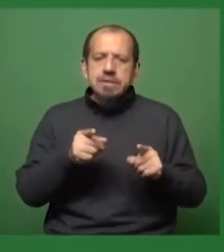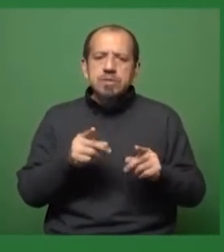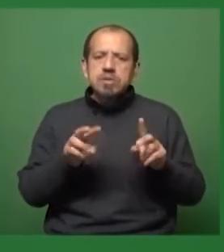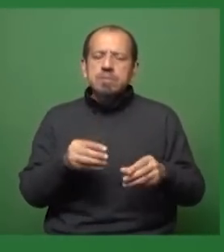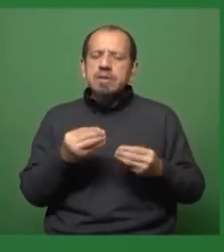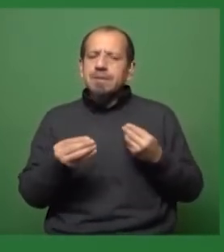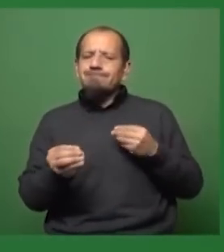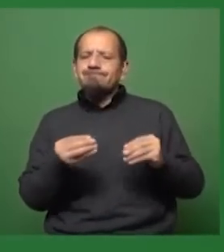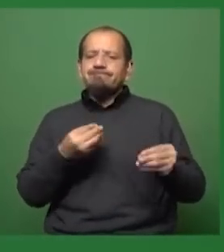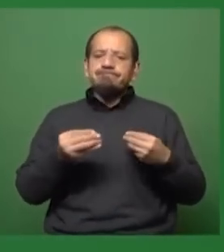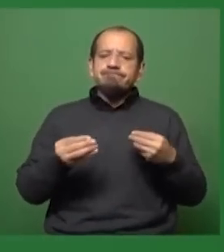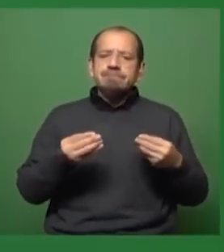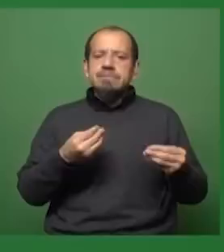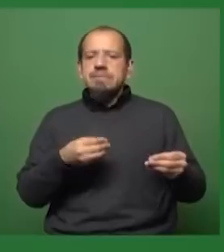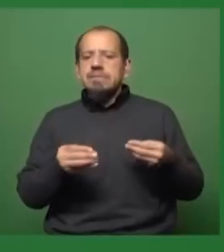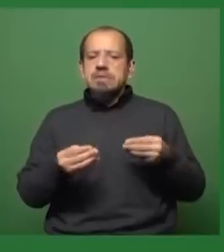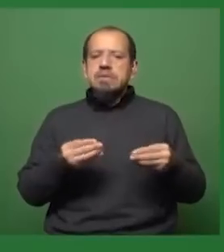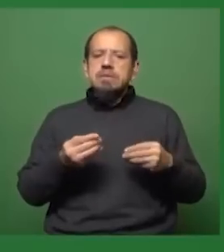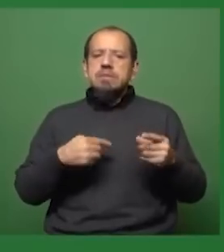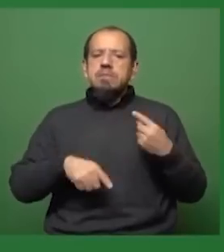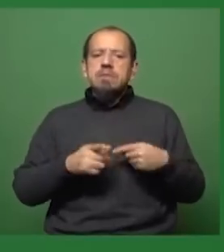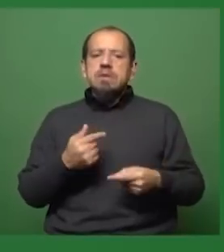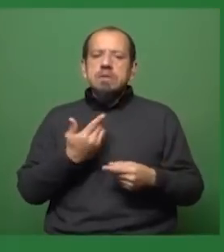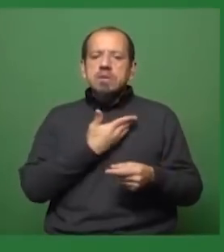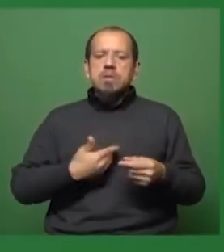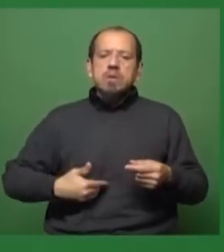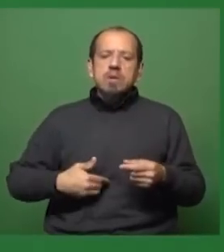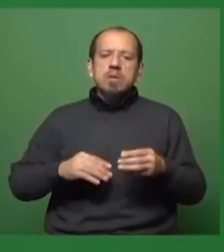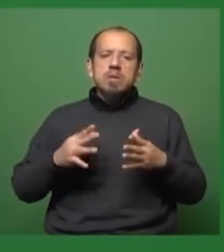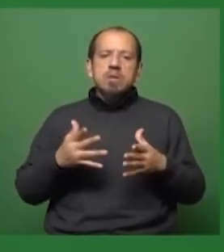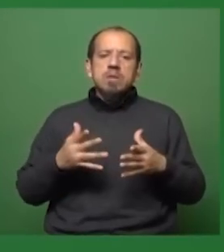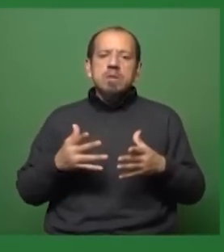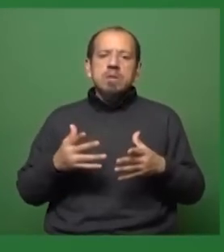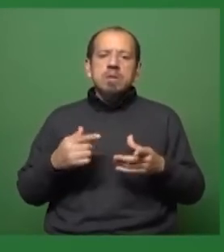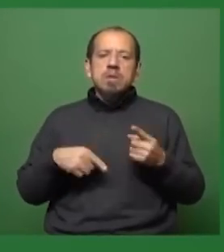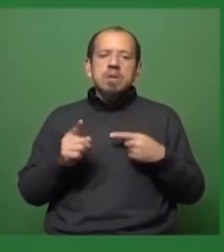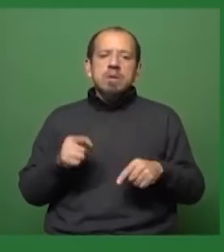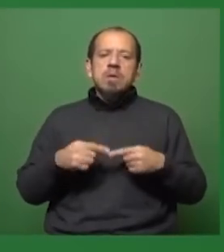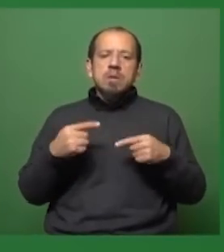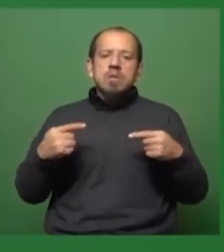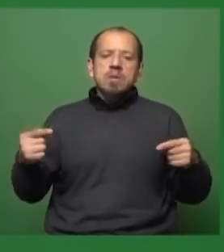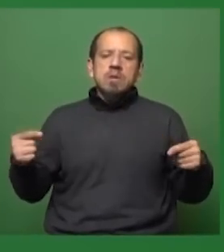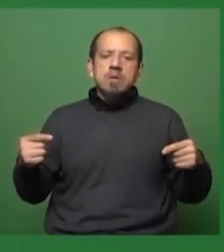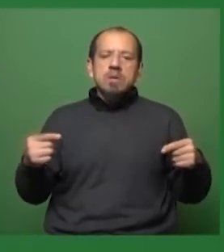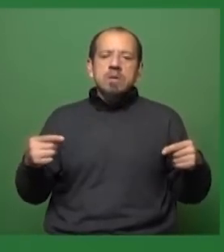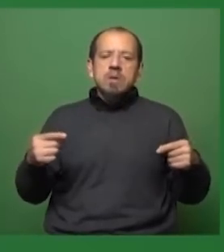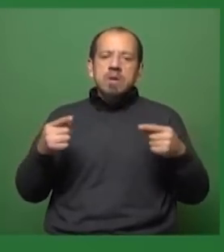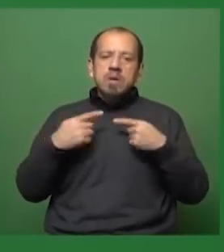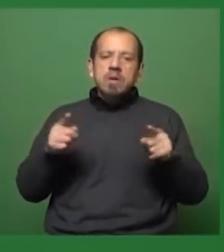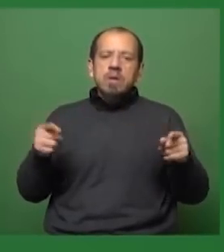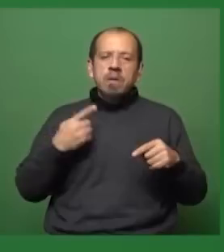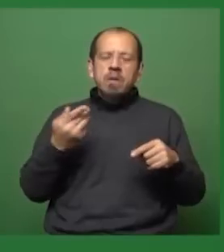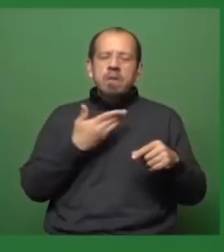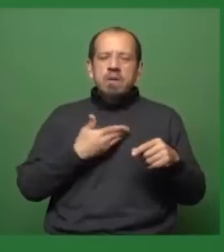flexibilización para el actual gobierno significa un poco cosas diferentes a la que significaban para otros gobiernos